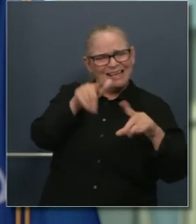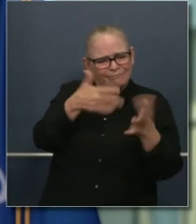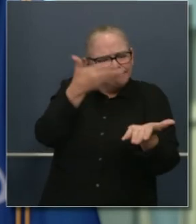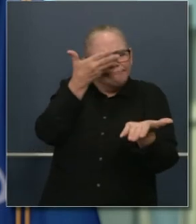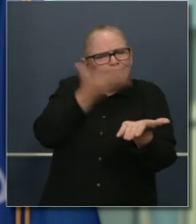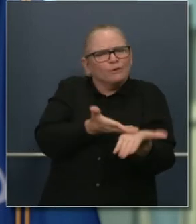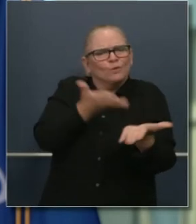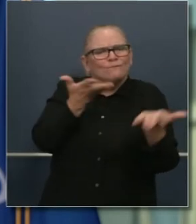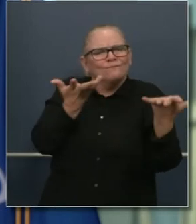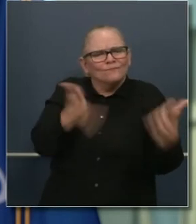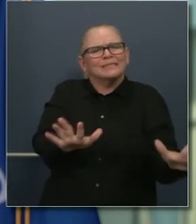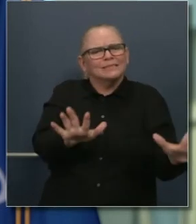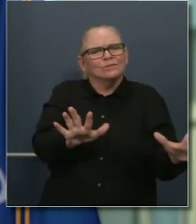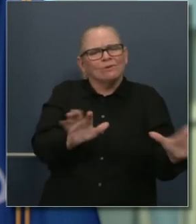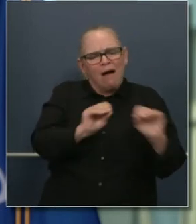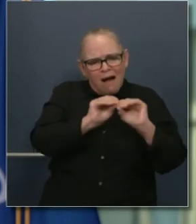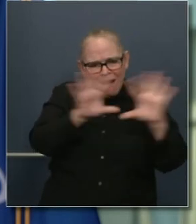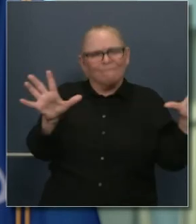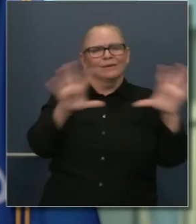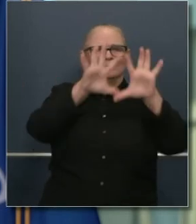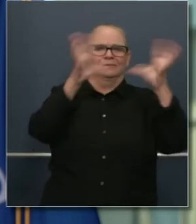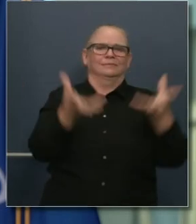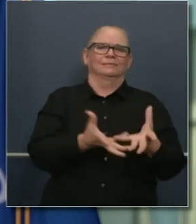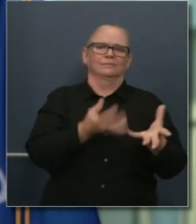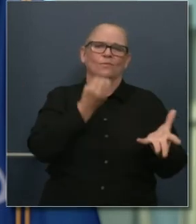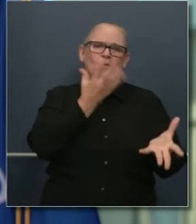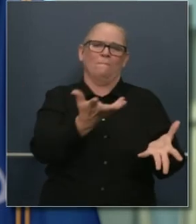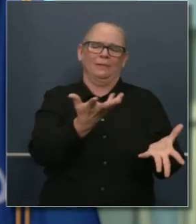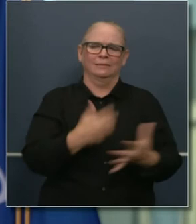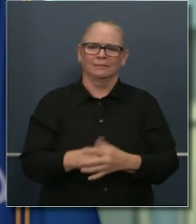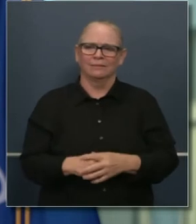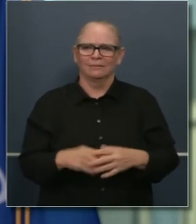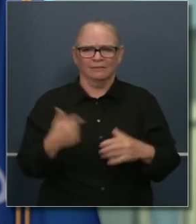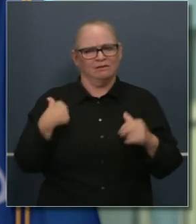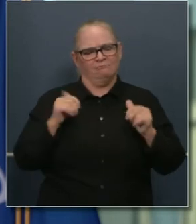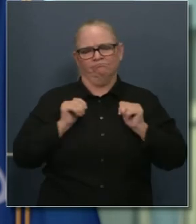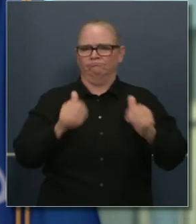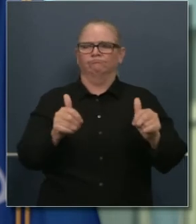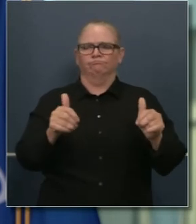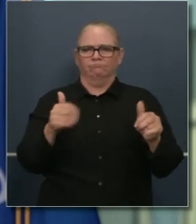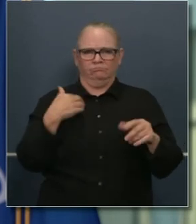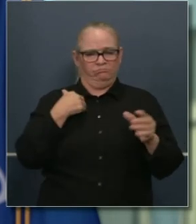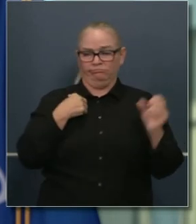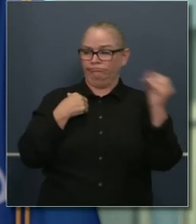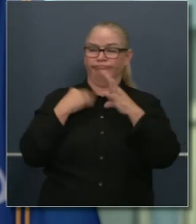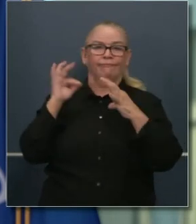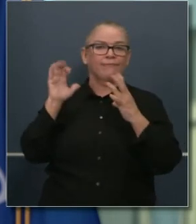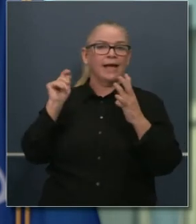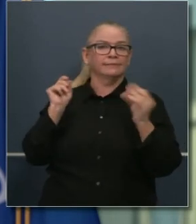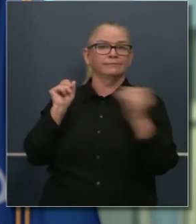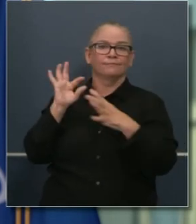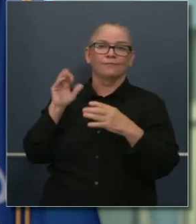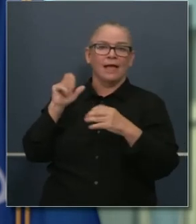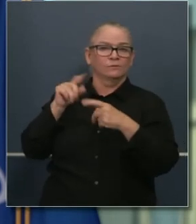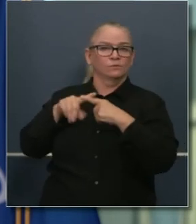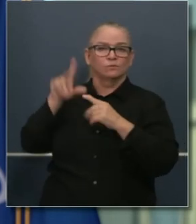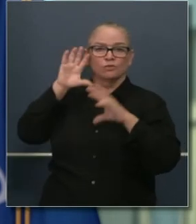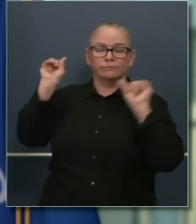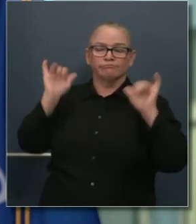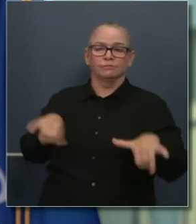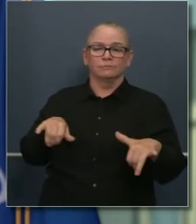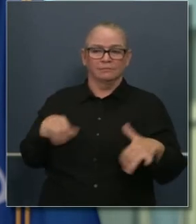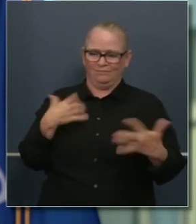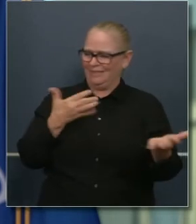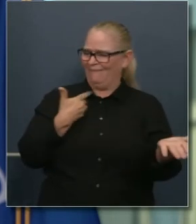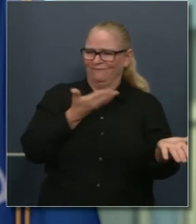tiene que reconocer los hechos y seguiremos haciendo no solamente eso y fijando los hechos como los son que están disponibles como